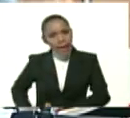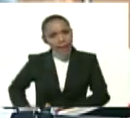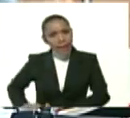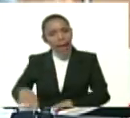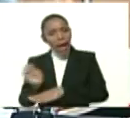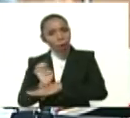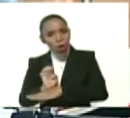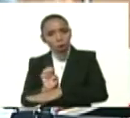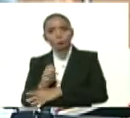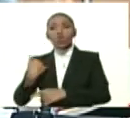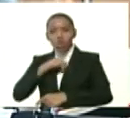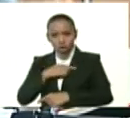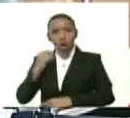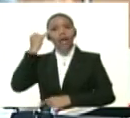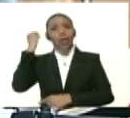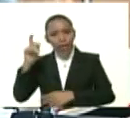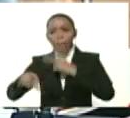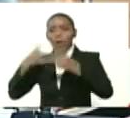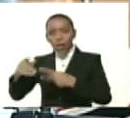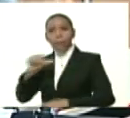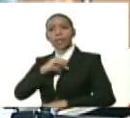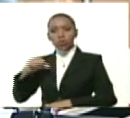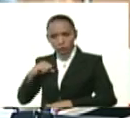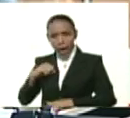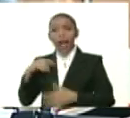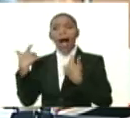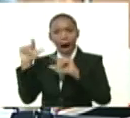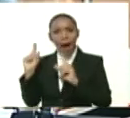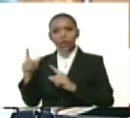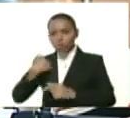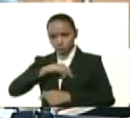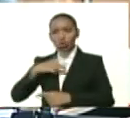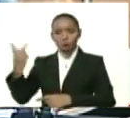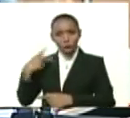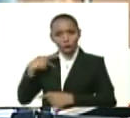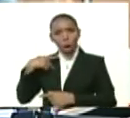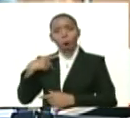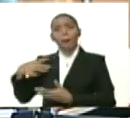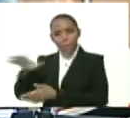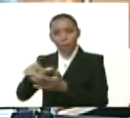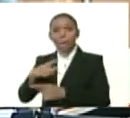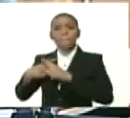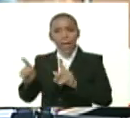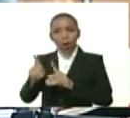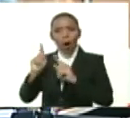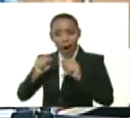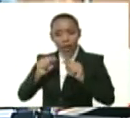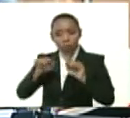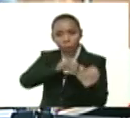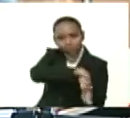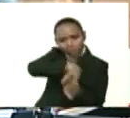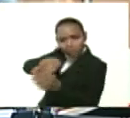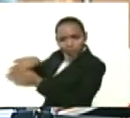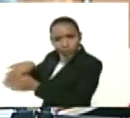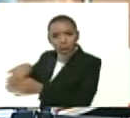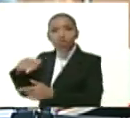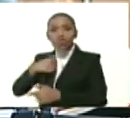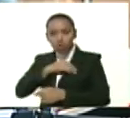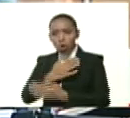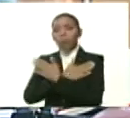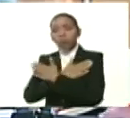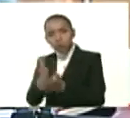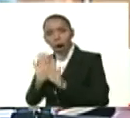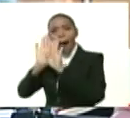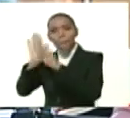graves diferencias políticas, ideológicas, personales inclusive. Vamos a ponerlas de lado y Venezuela ofrece todo su apoyo de su